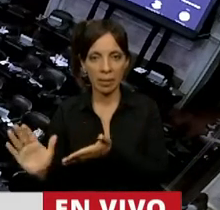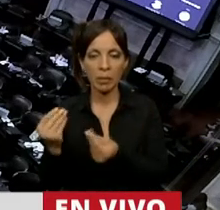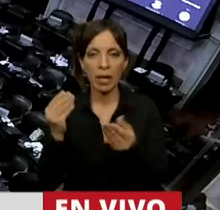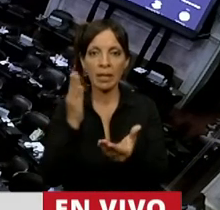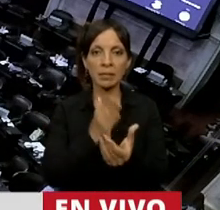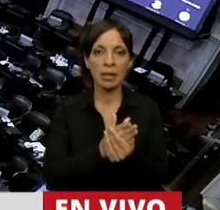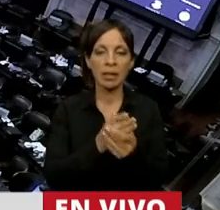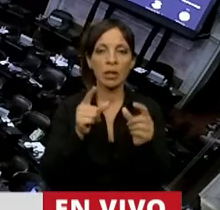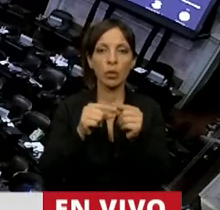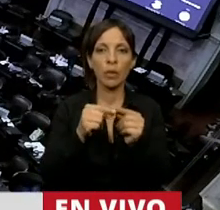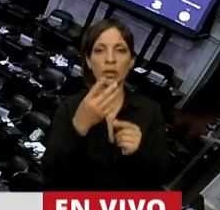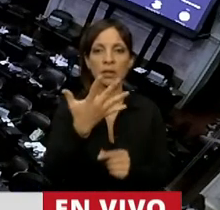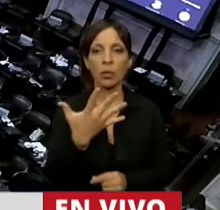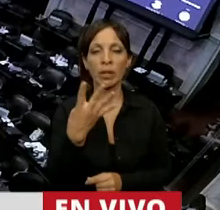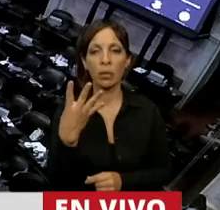número